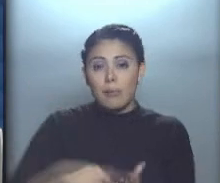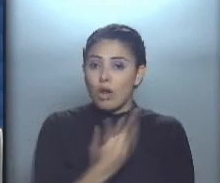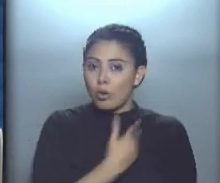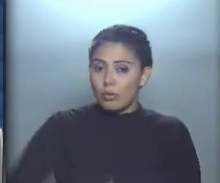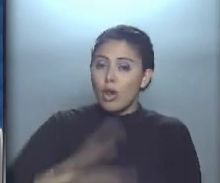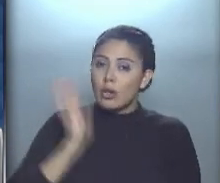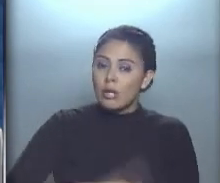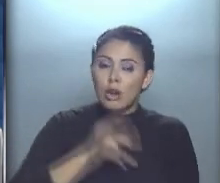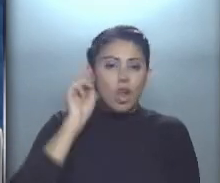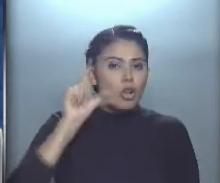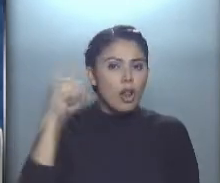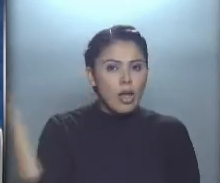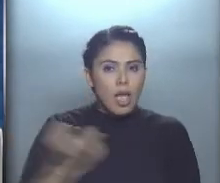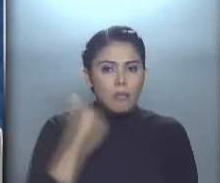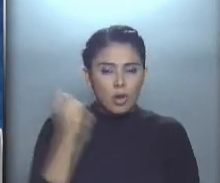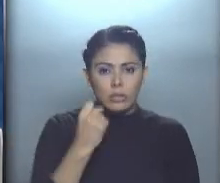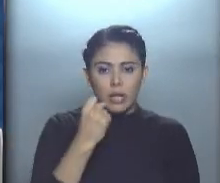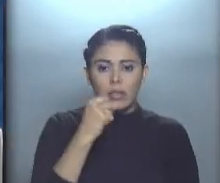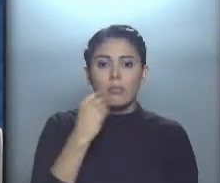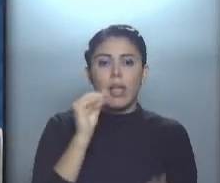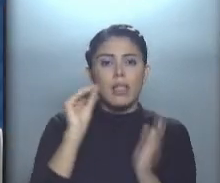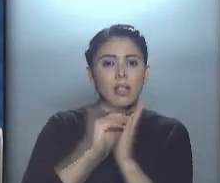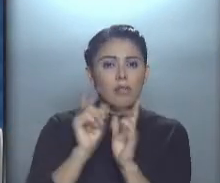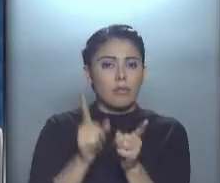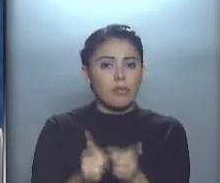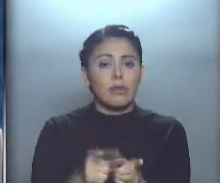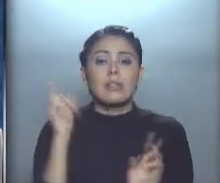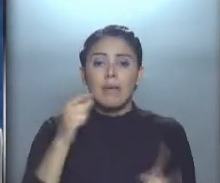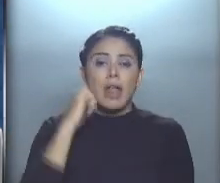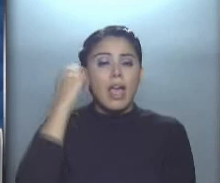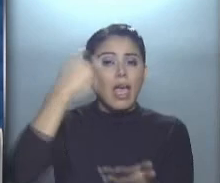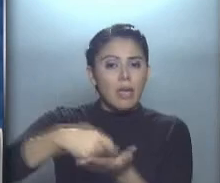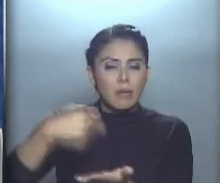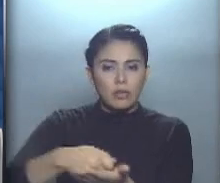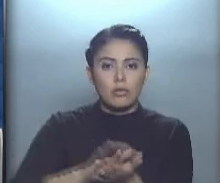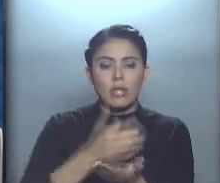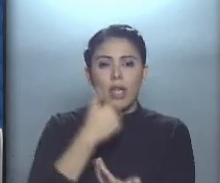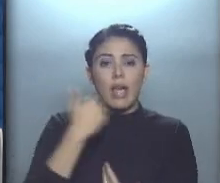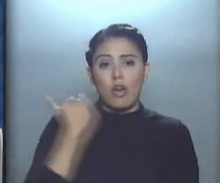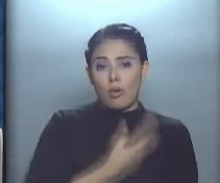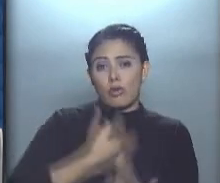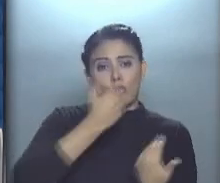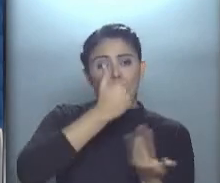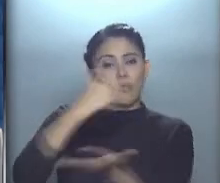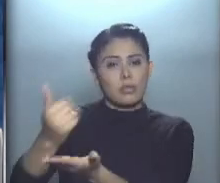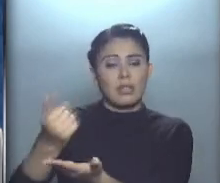rol extraordinariamente importante no modificando las tarifas. Hay una inversión en materia de subsidios del Estado de